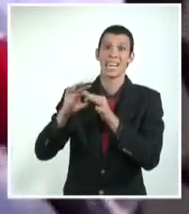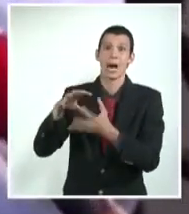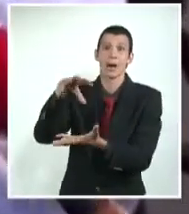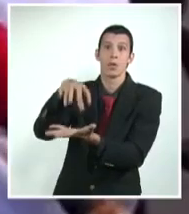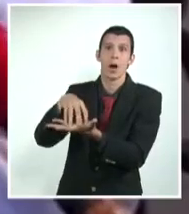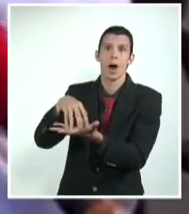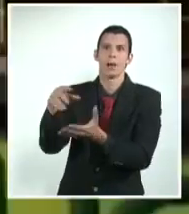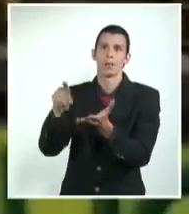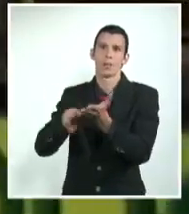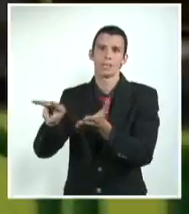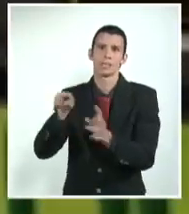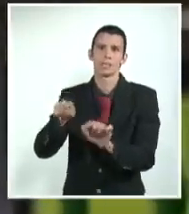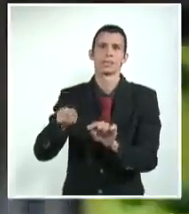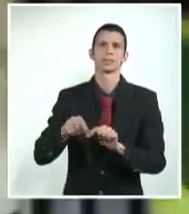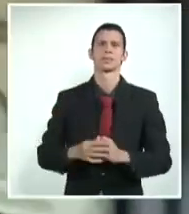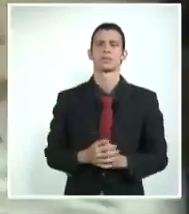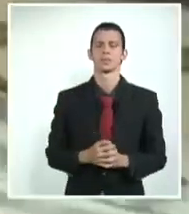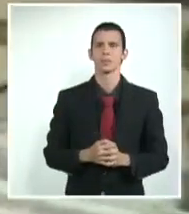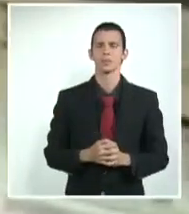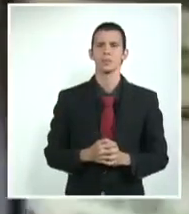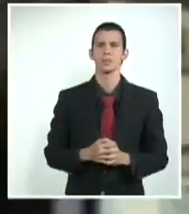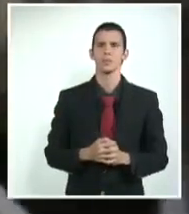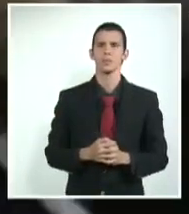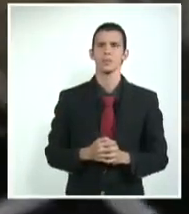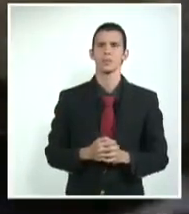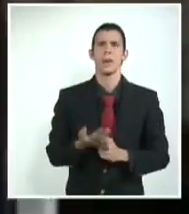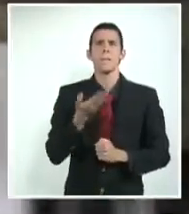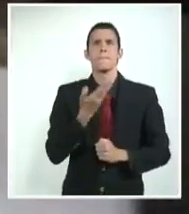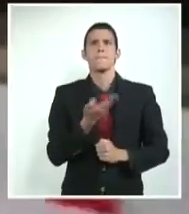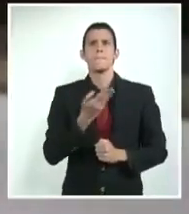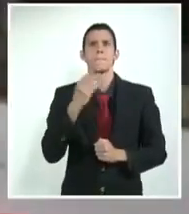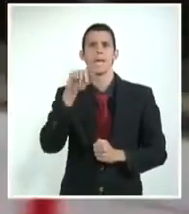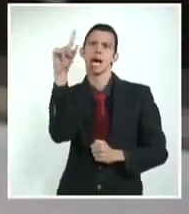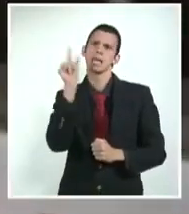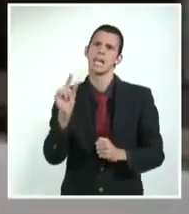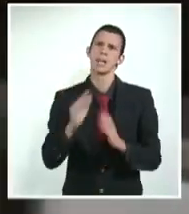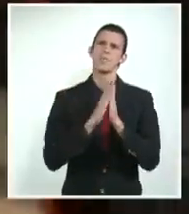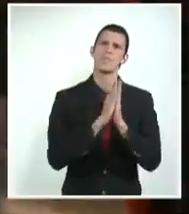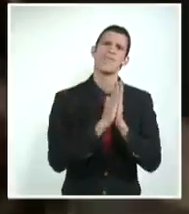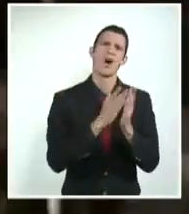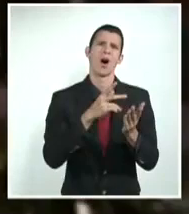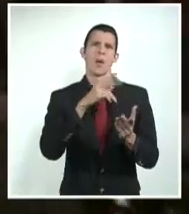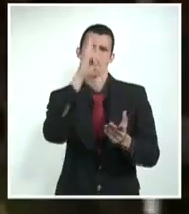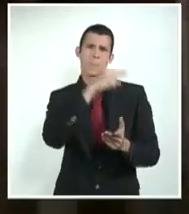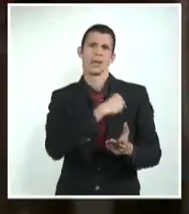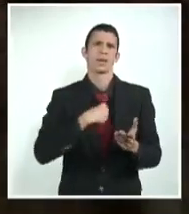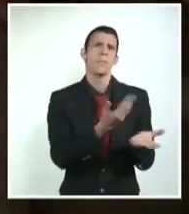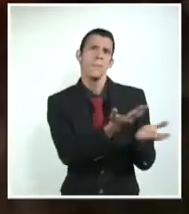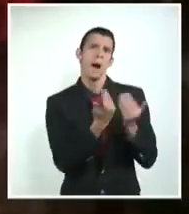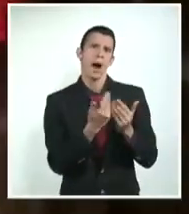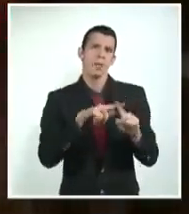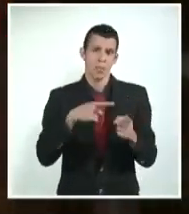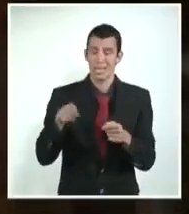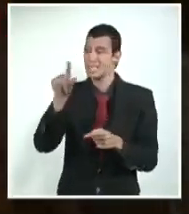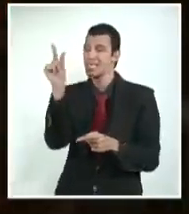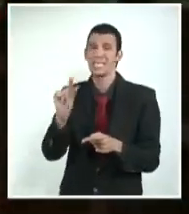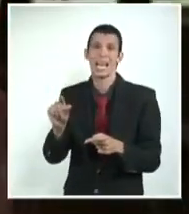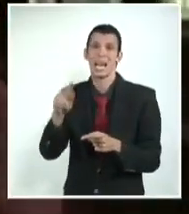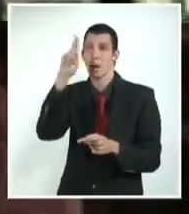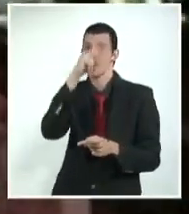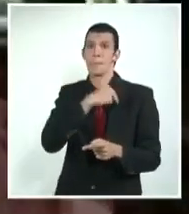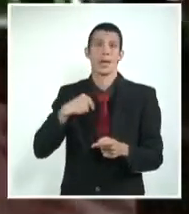de la salud se realiza a petición de Lombardía, ante la escasez de personal en los hospitales ya desbordados.